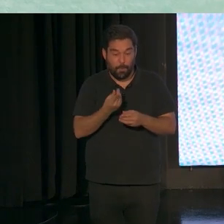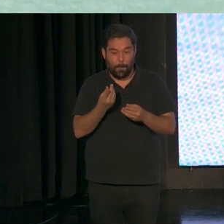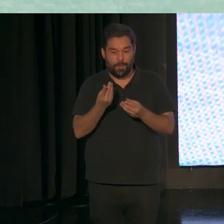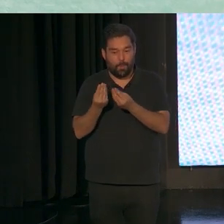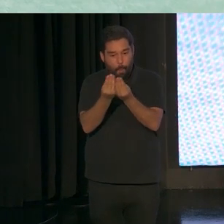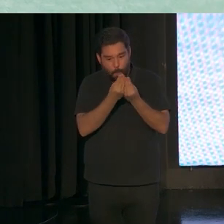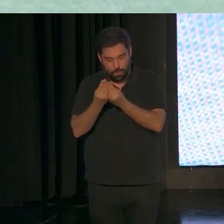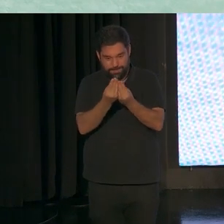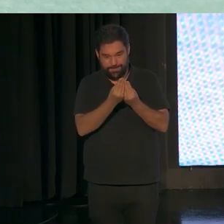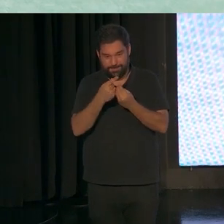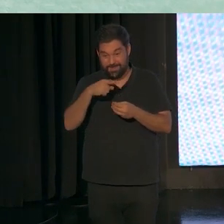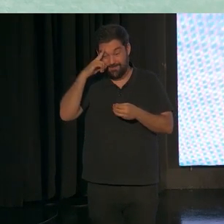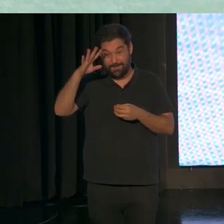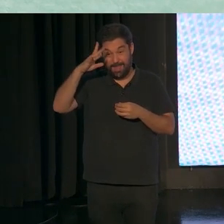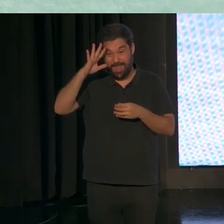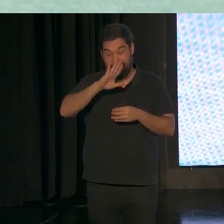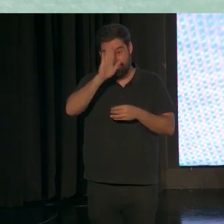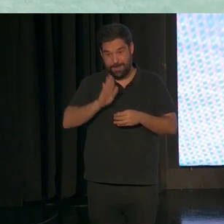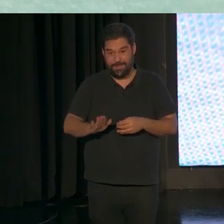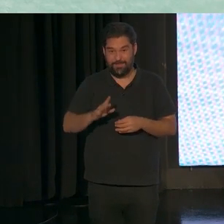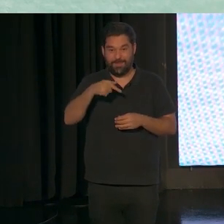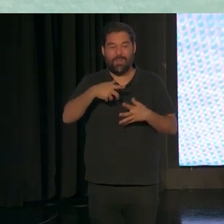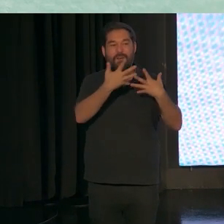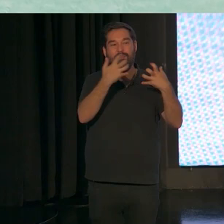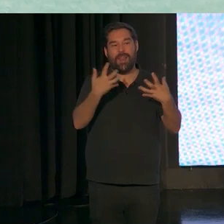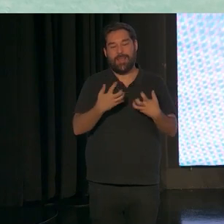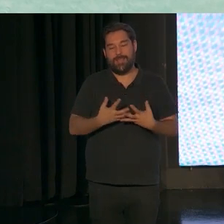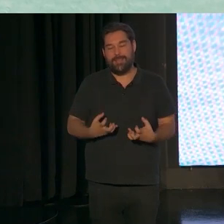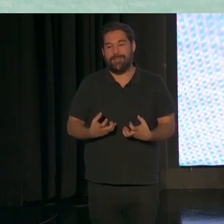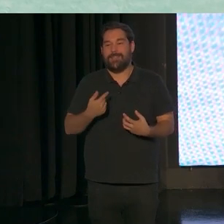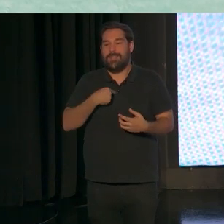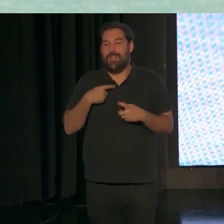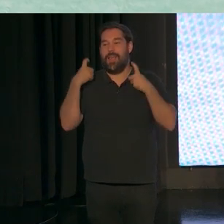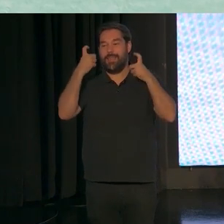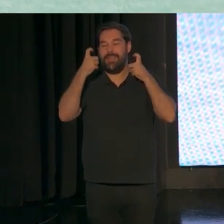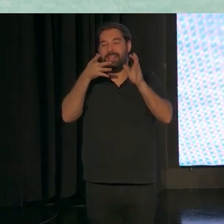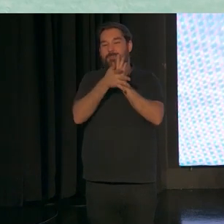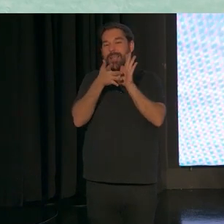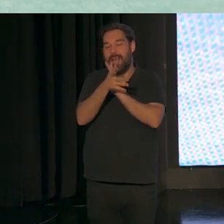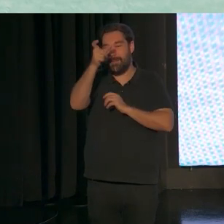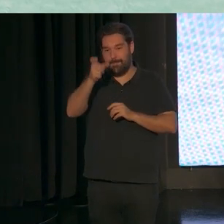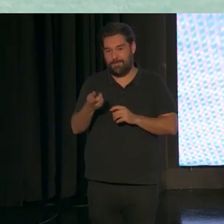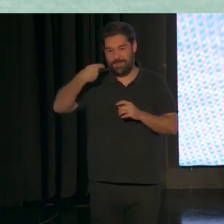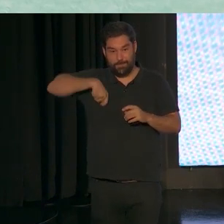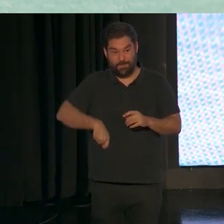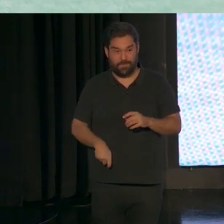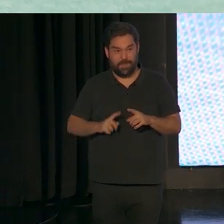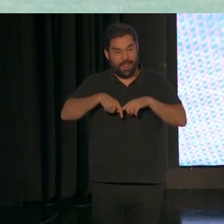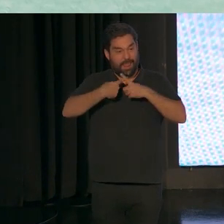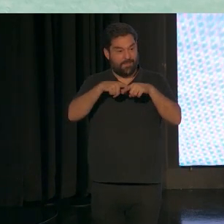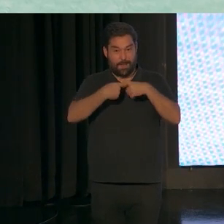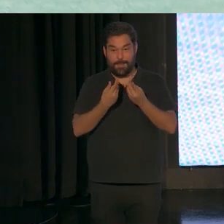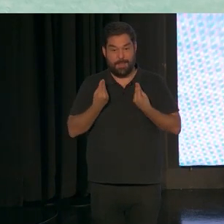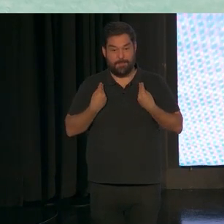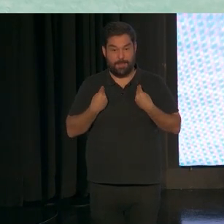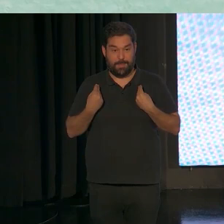utopía Bueno pues esas son frases que yo creo que me ayuda a transmitiros a Los profesionales esa parte que las familias vivimos y